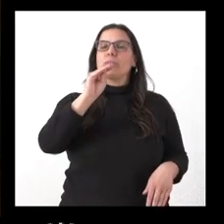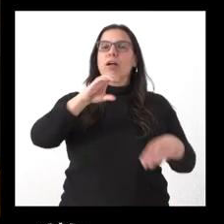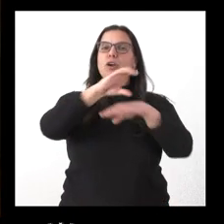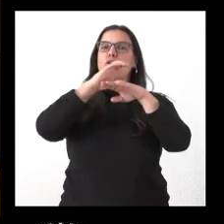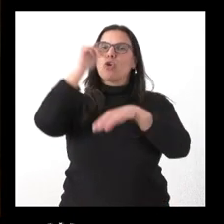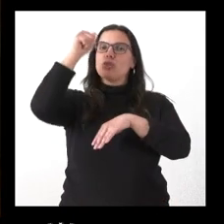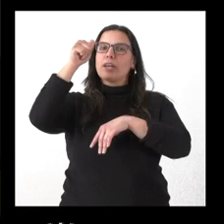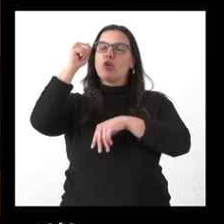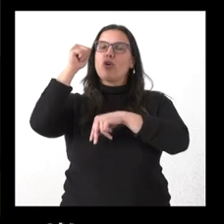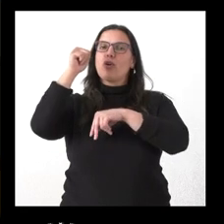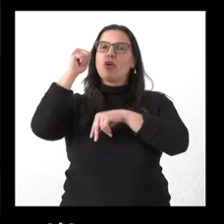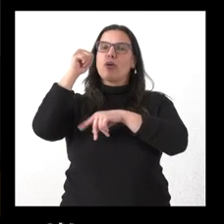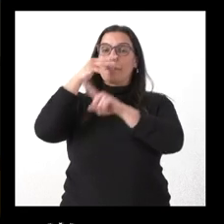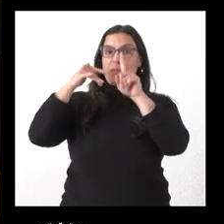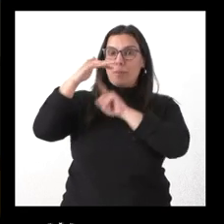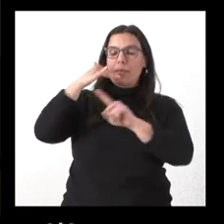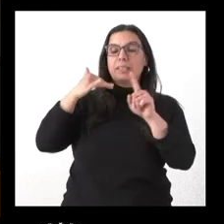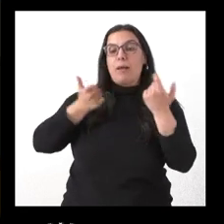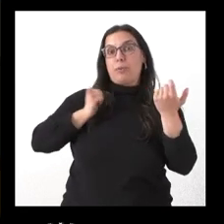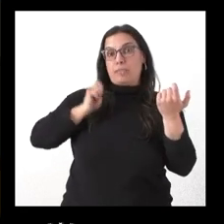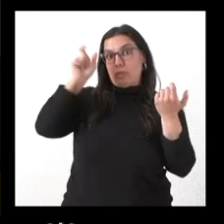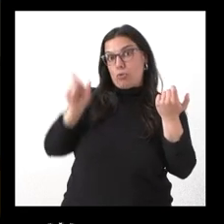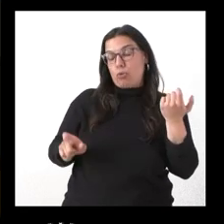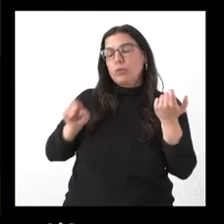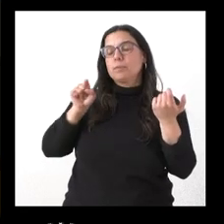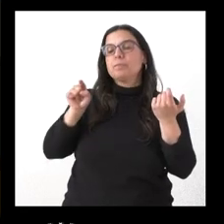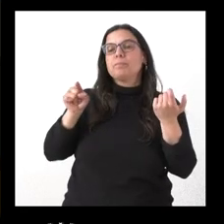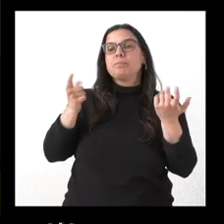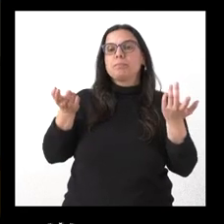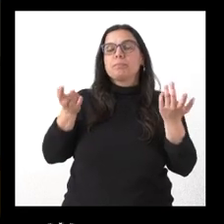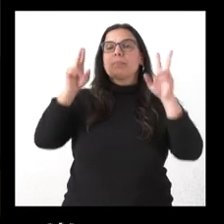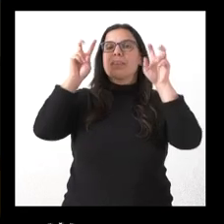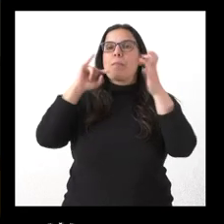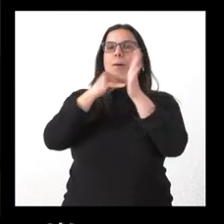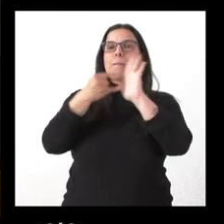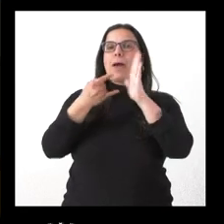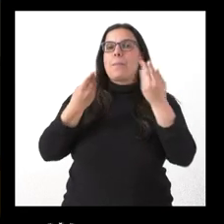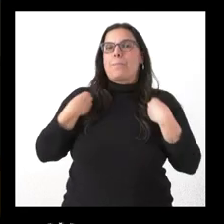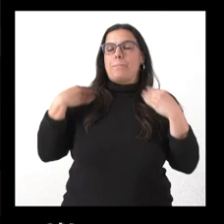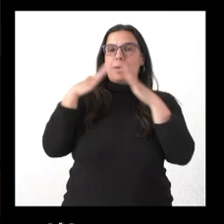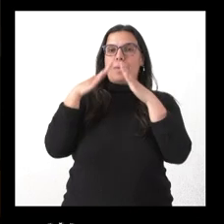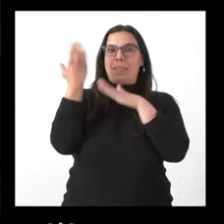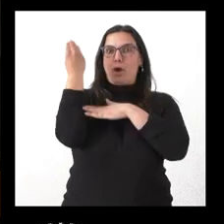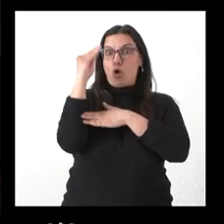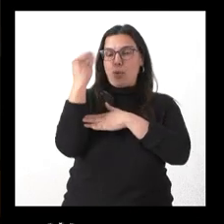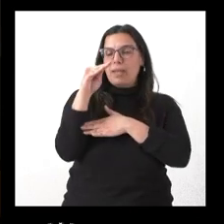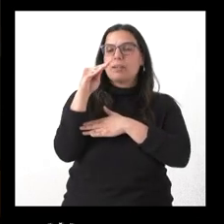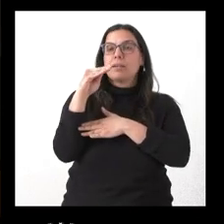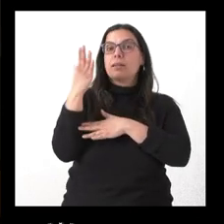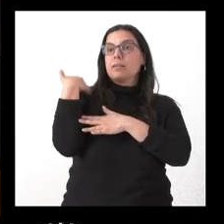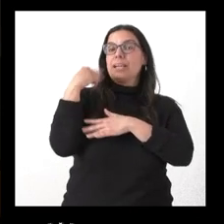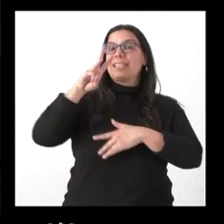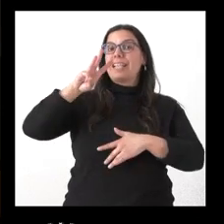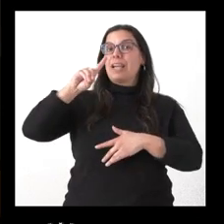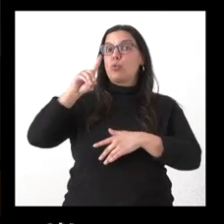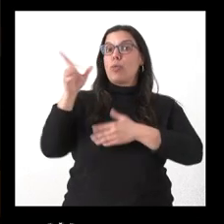de medio ambiente Perdón Aprovechando que está aquí sobre el plan de vivienda joven tuya se anunció el 31 de